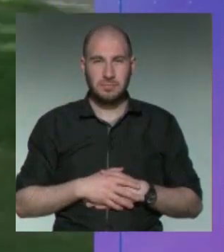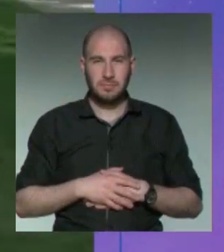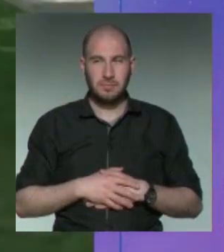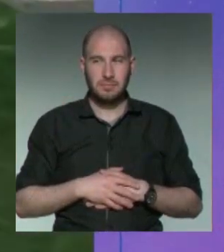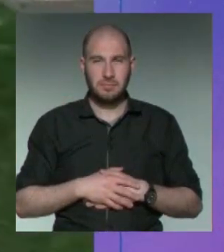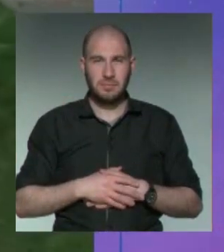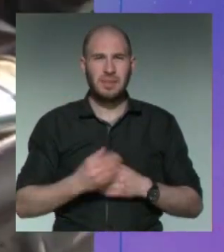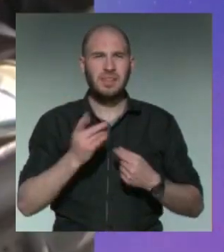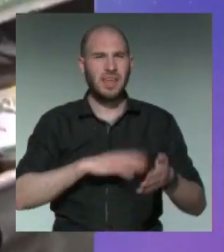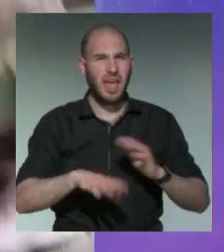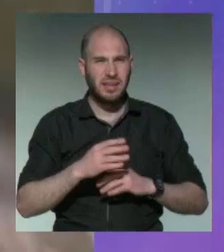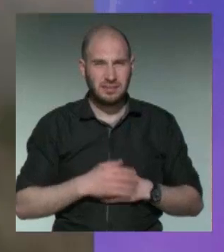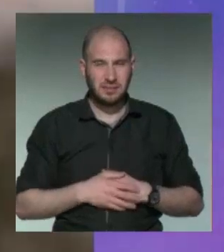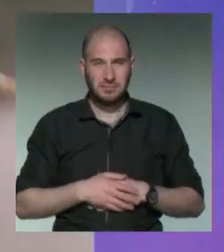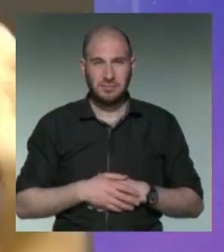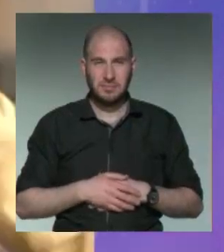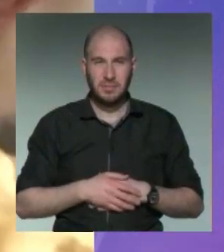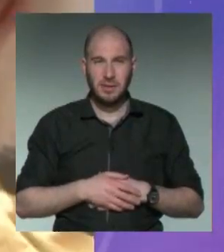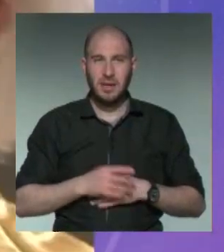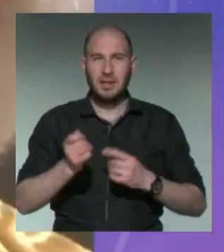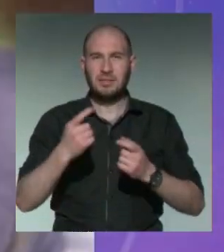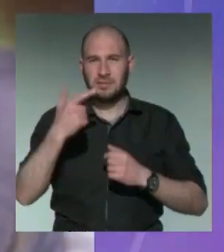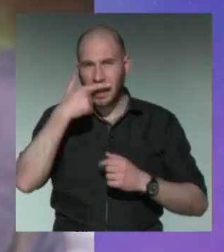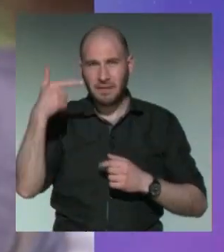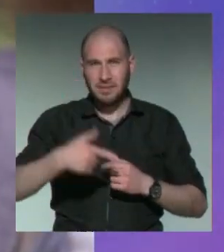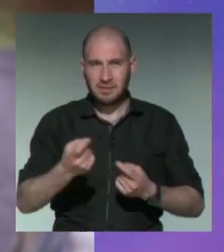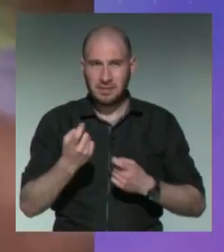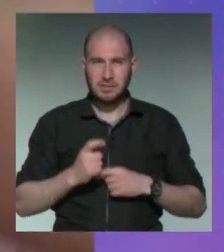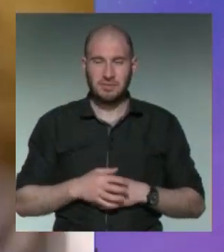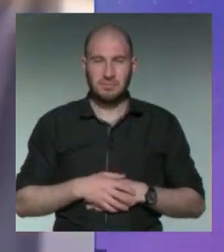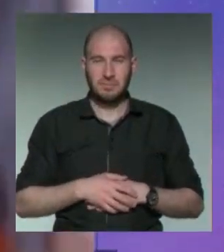Un momento, ¿qué está haciendo, Doc? Necesito combustible.